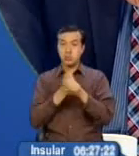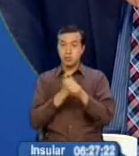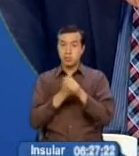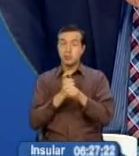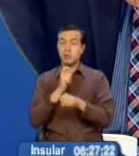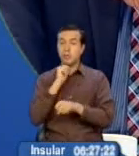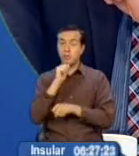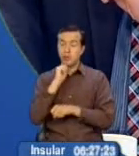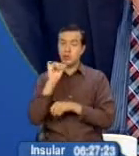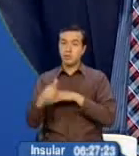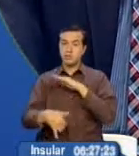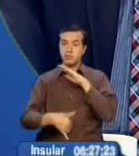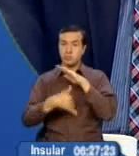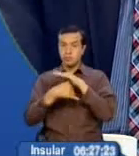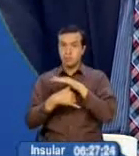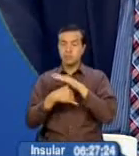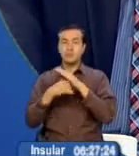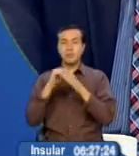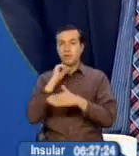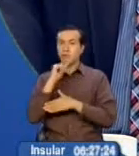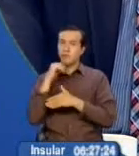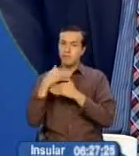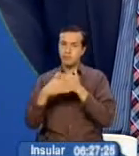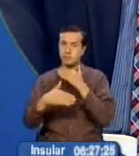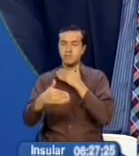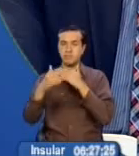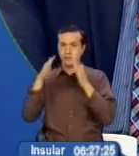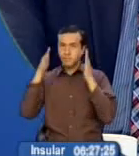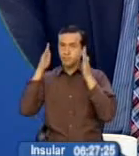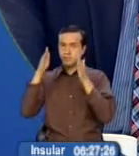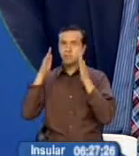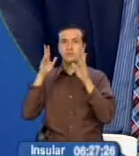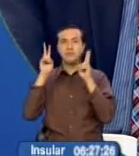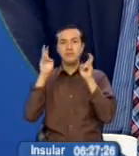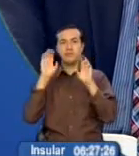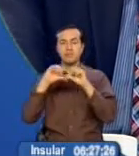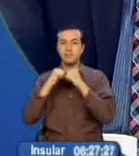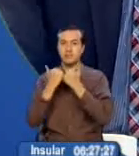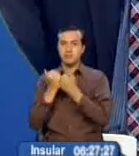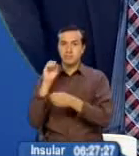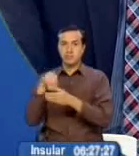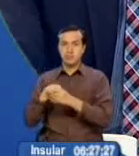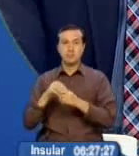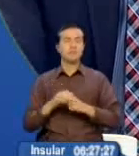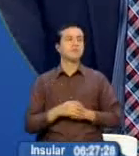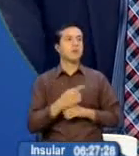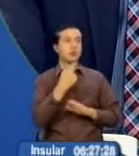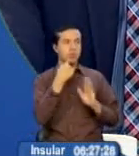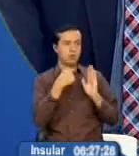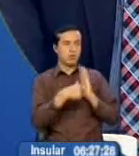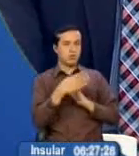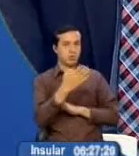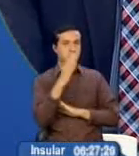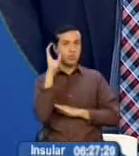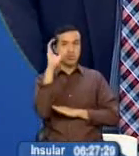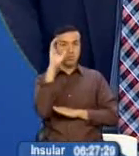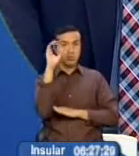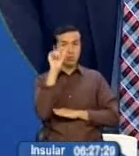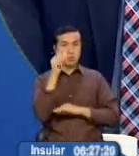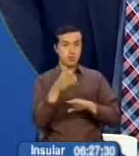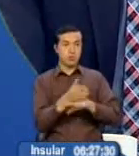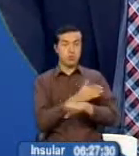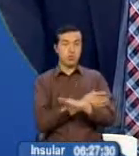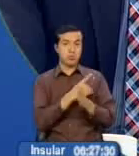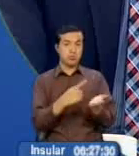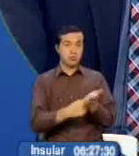población LGBTI que todavía falta ponérsele mayor énfasis dentro de la misma asamblea. Le voy a poner un ejemplo, Dayan. En Colombia hace poco hubo un